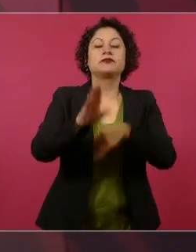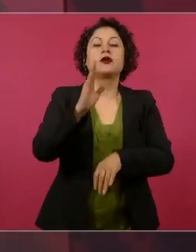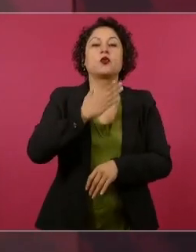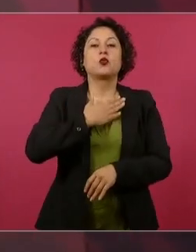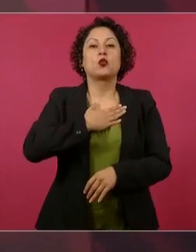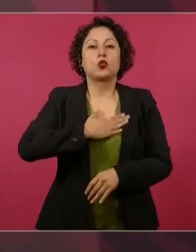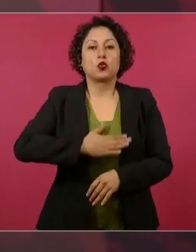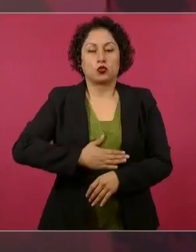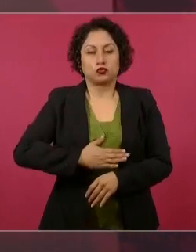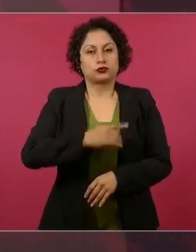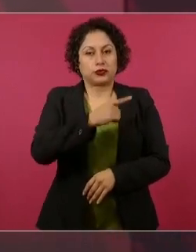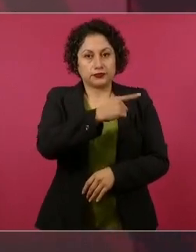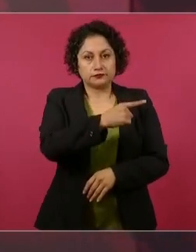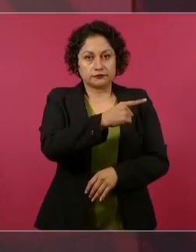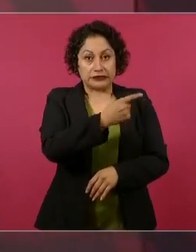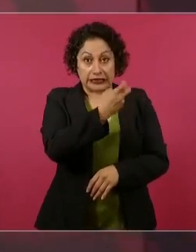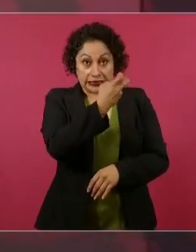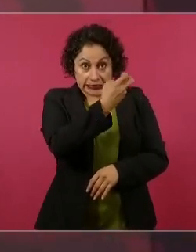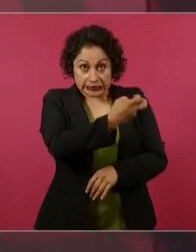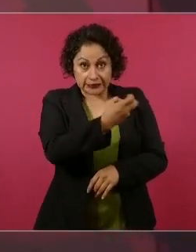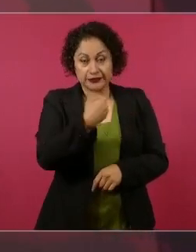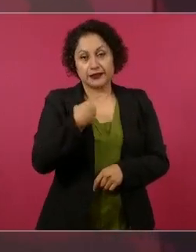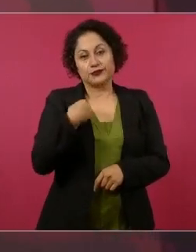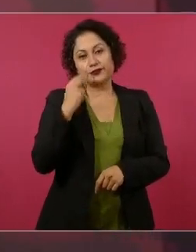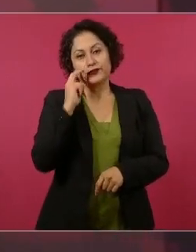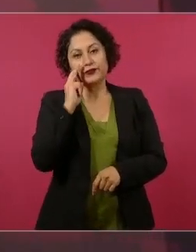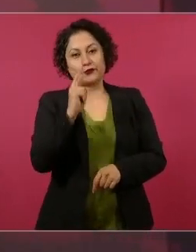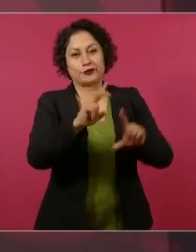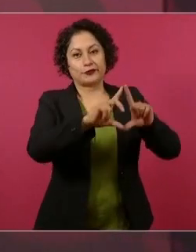lo mismo en todo el país.